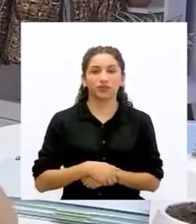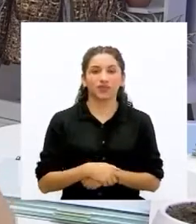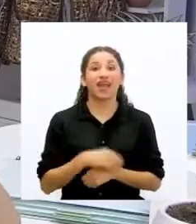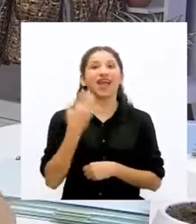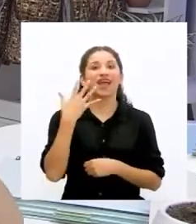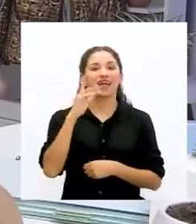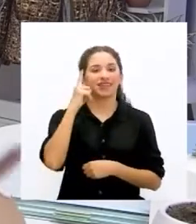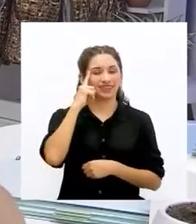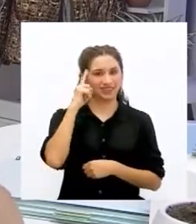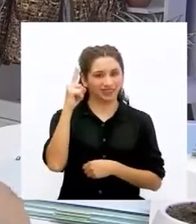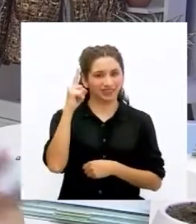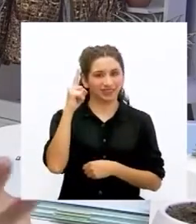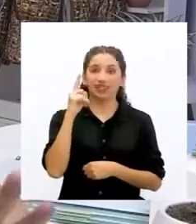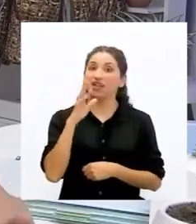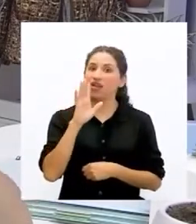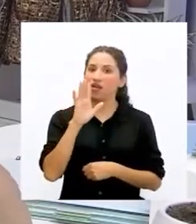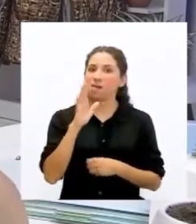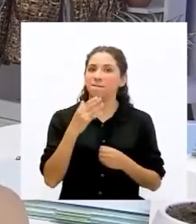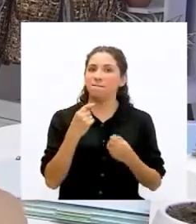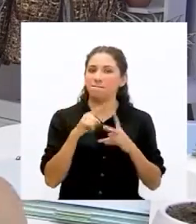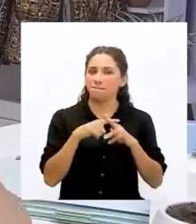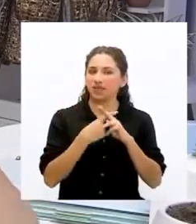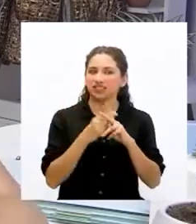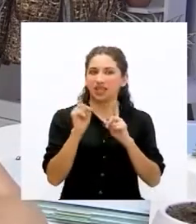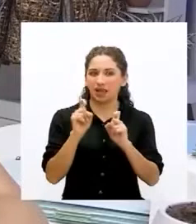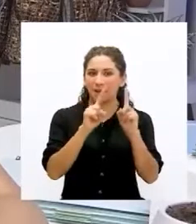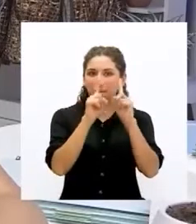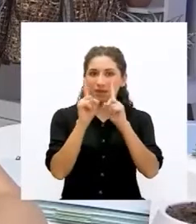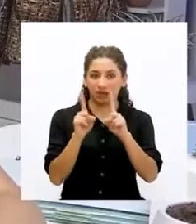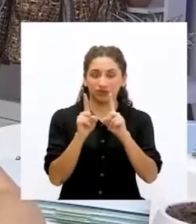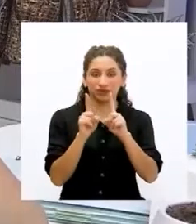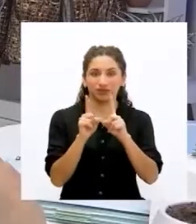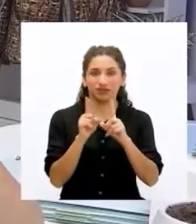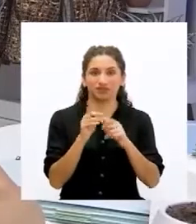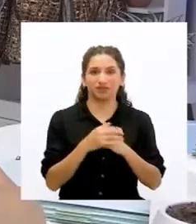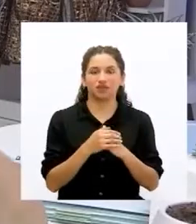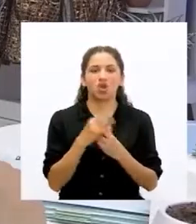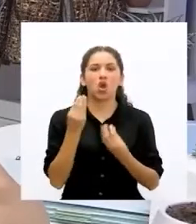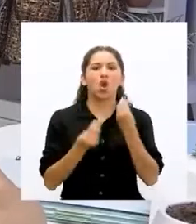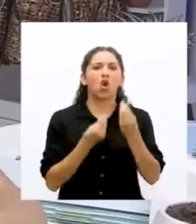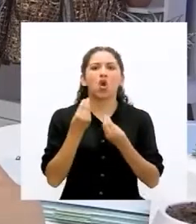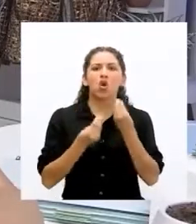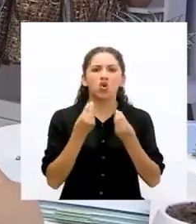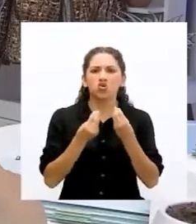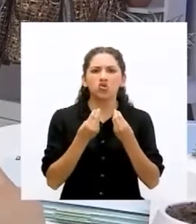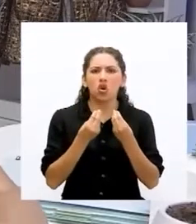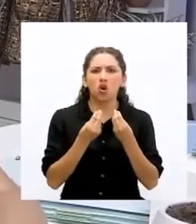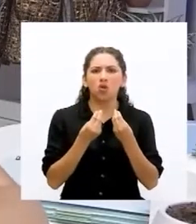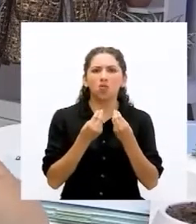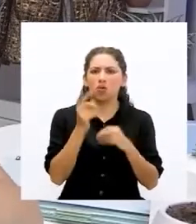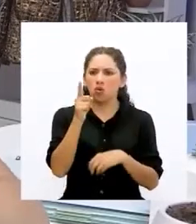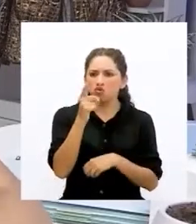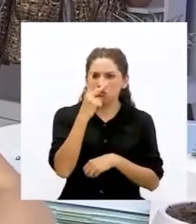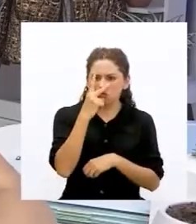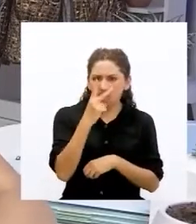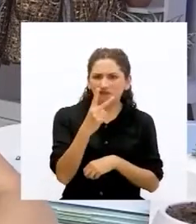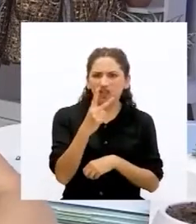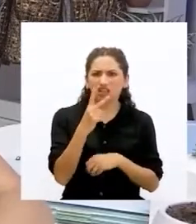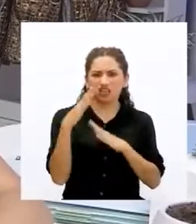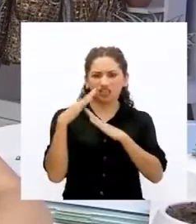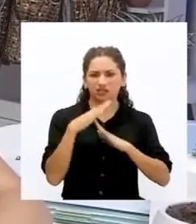Ya sé, formulemos una pregunta para iniciar nuestra investigación. ¿Cómo se manifiesta la discriminación en mi